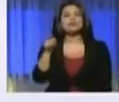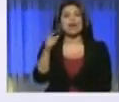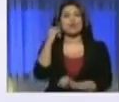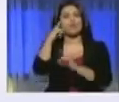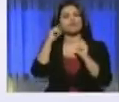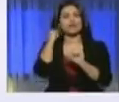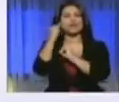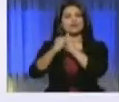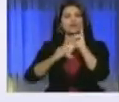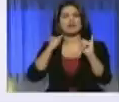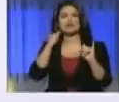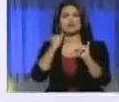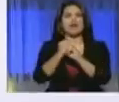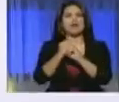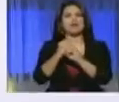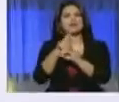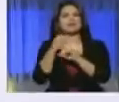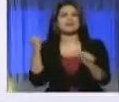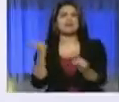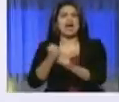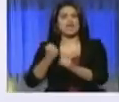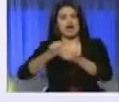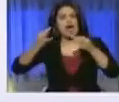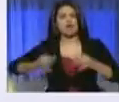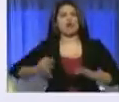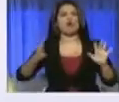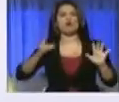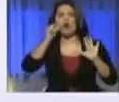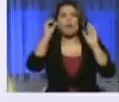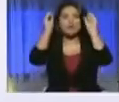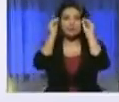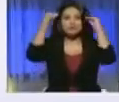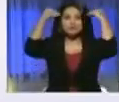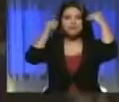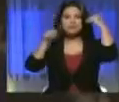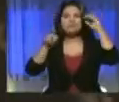Francisco Torrealba, de Acarigua para el mundo, pues. ¿Ah?